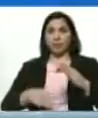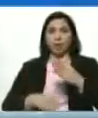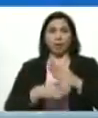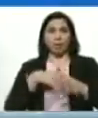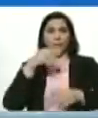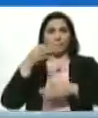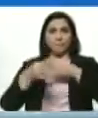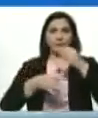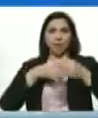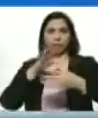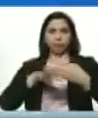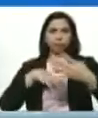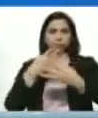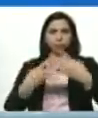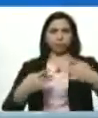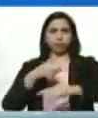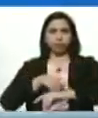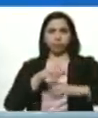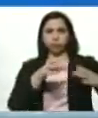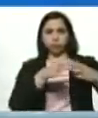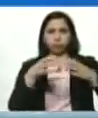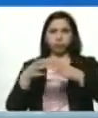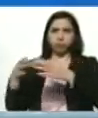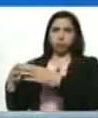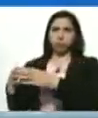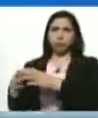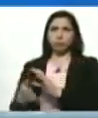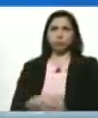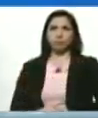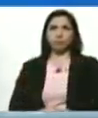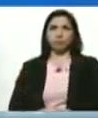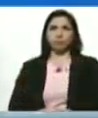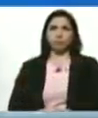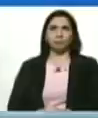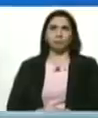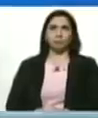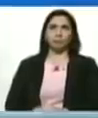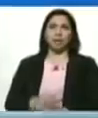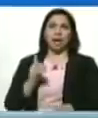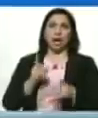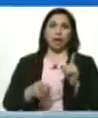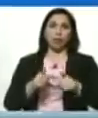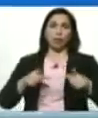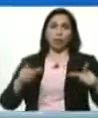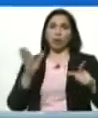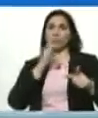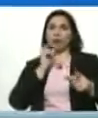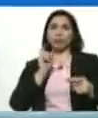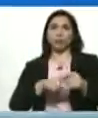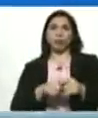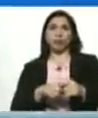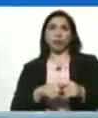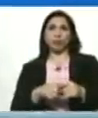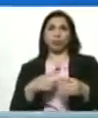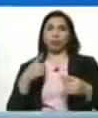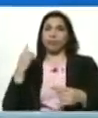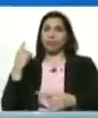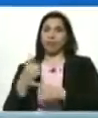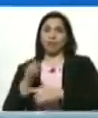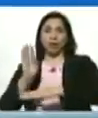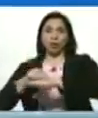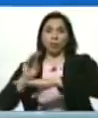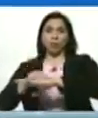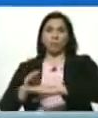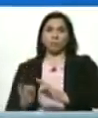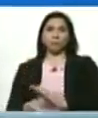la franja horaria los sectores si hay algún sector que no está incluido bueno inmediatamente que convocarlo